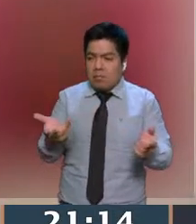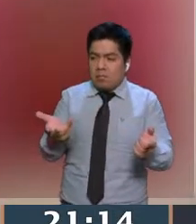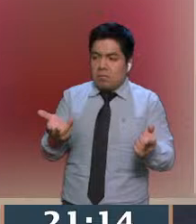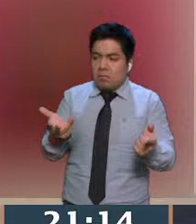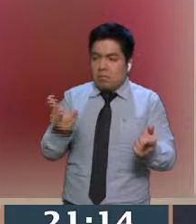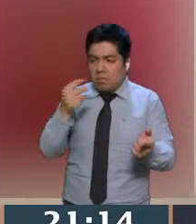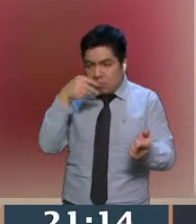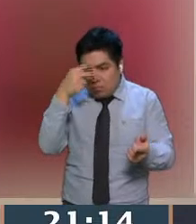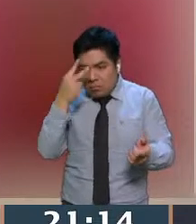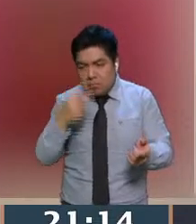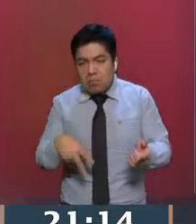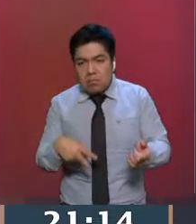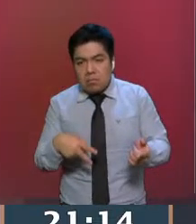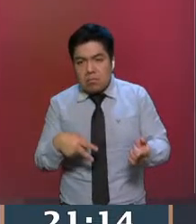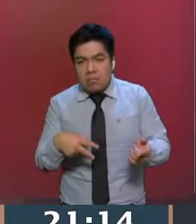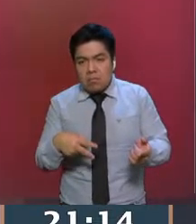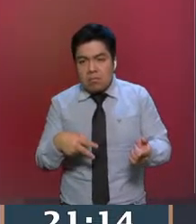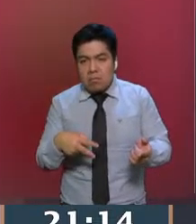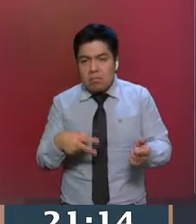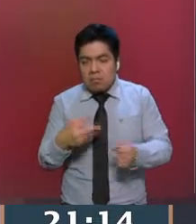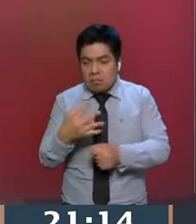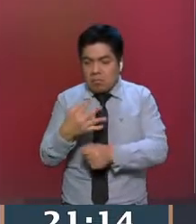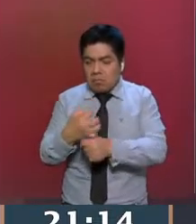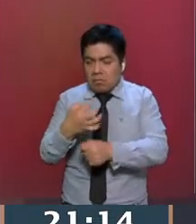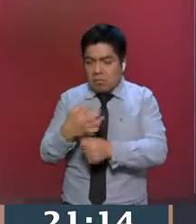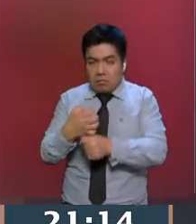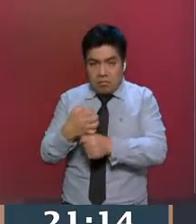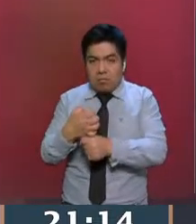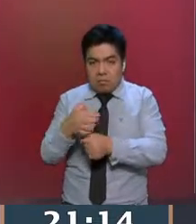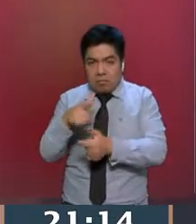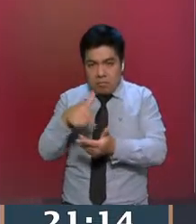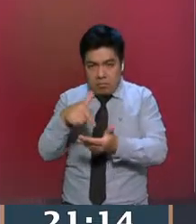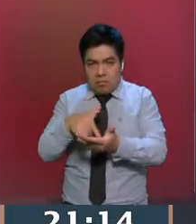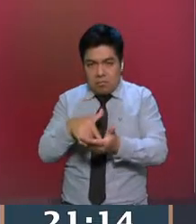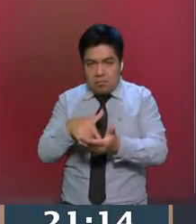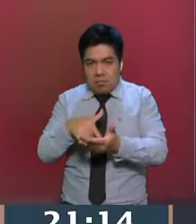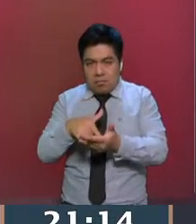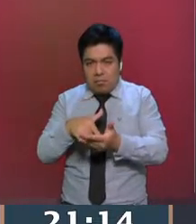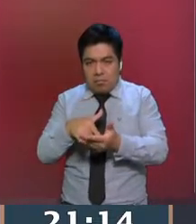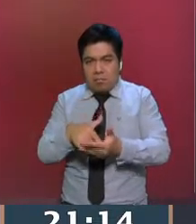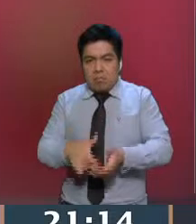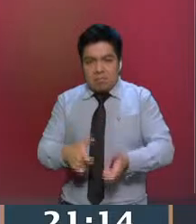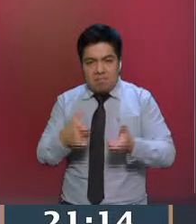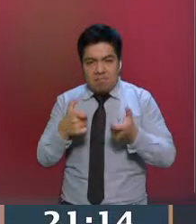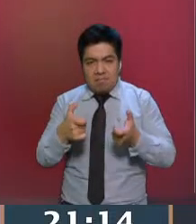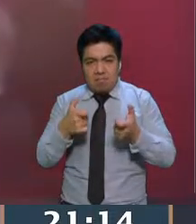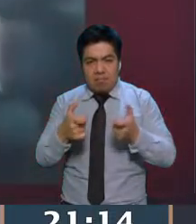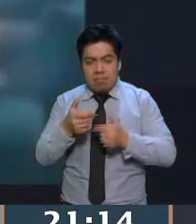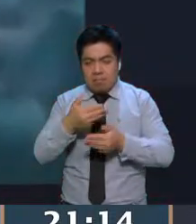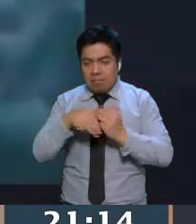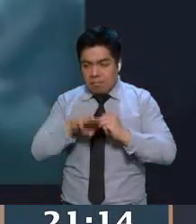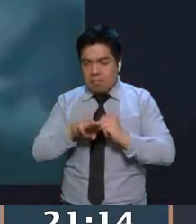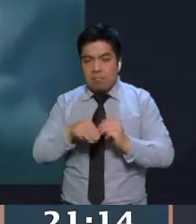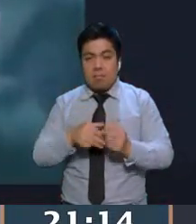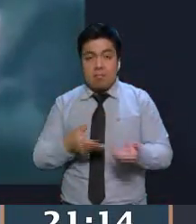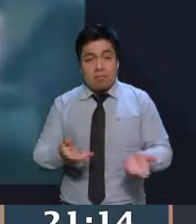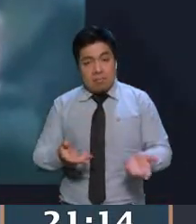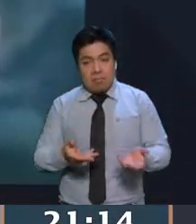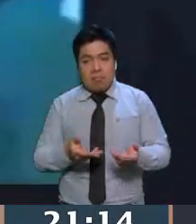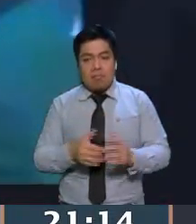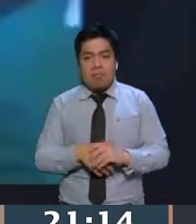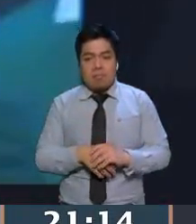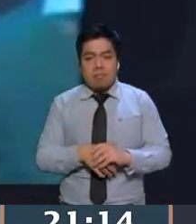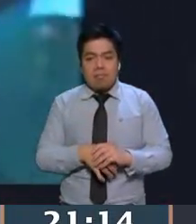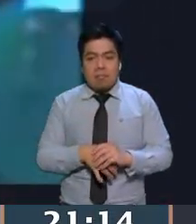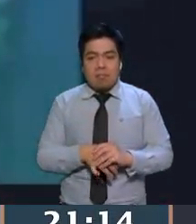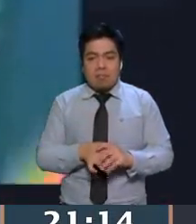México era el cuarto lugar ya en multimillonarios en el mundo. Pero al tiempo